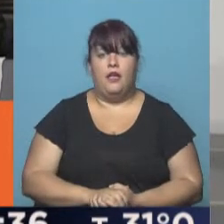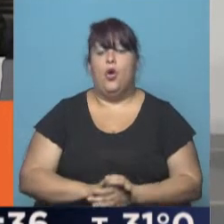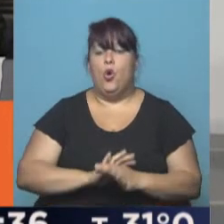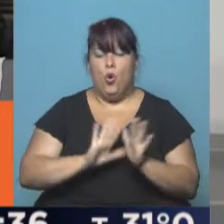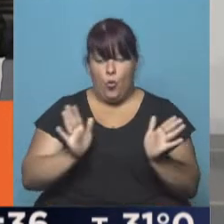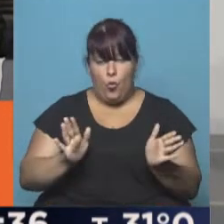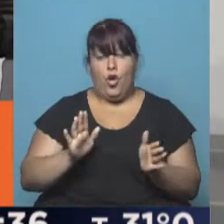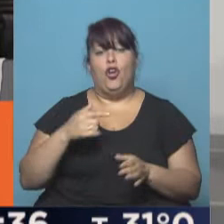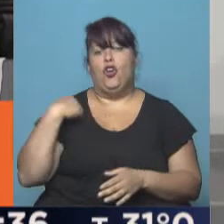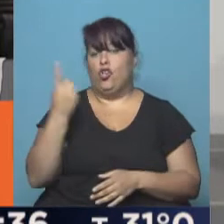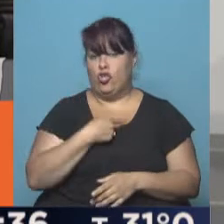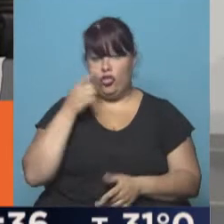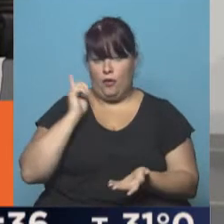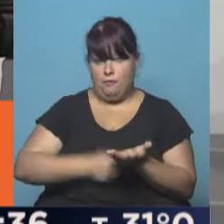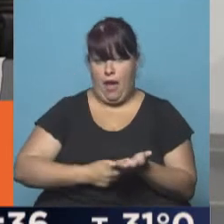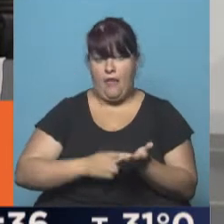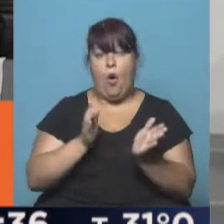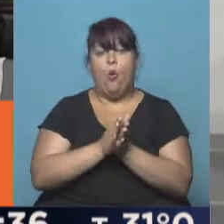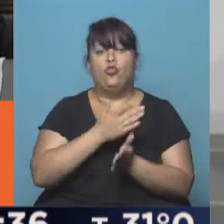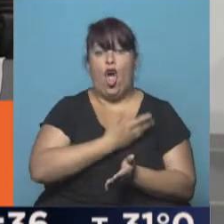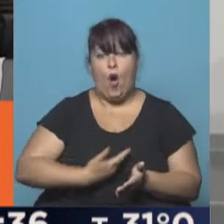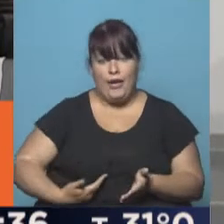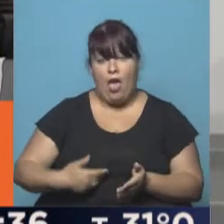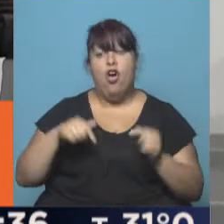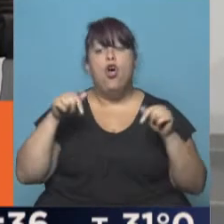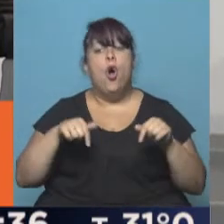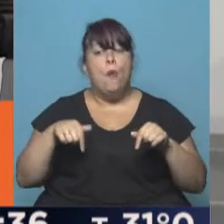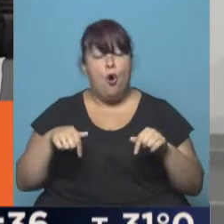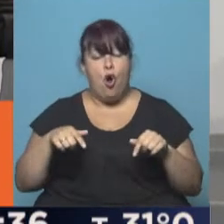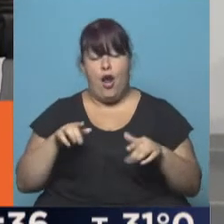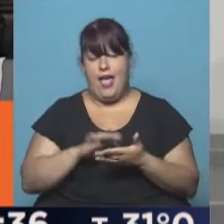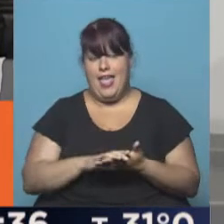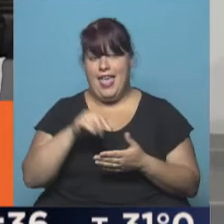Bueno, lo que decidimos con los gobernadores, porque en esta